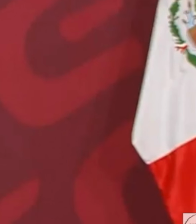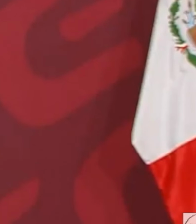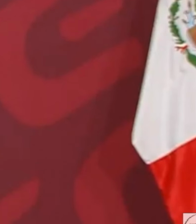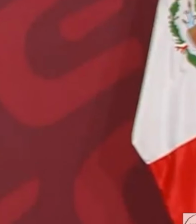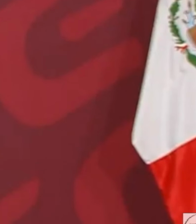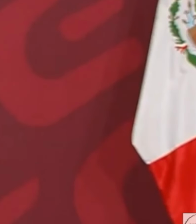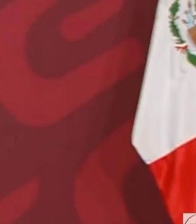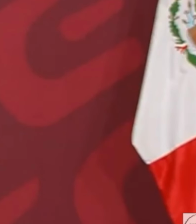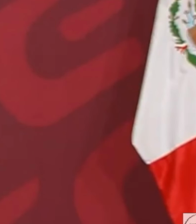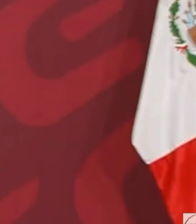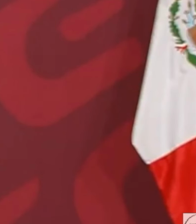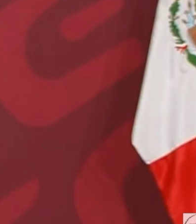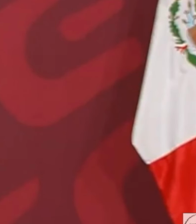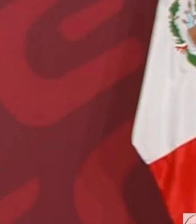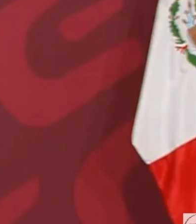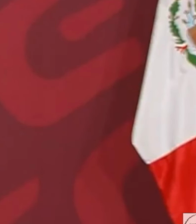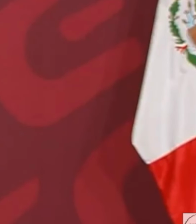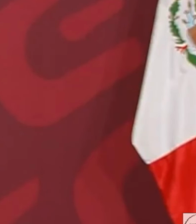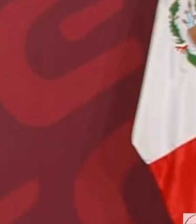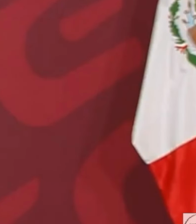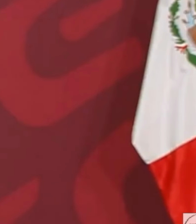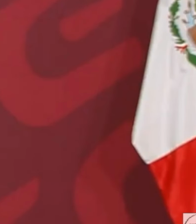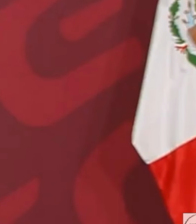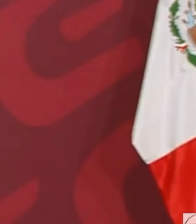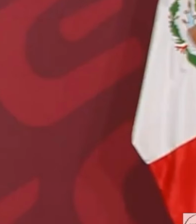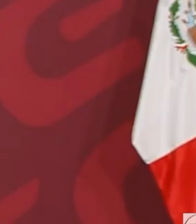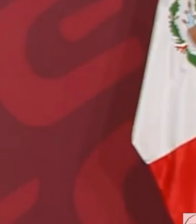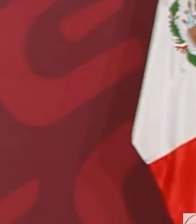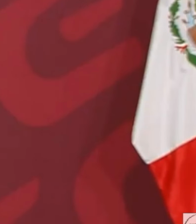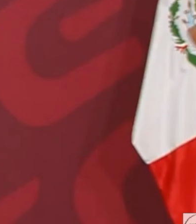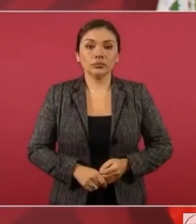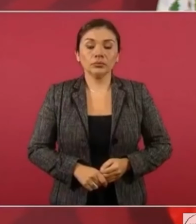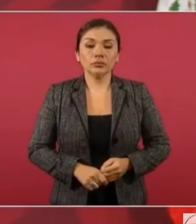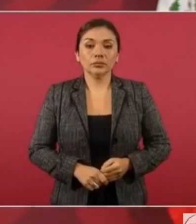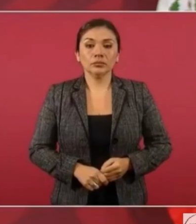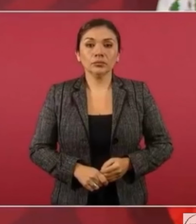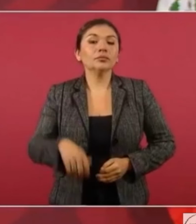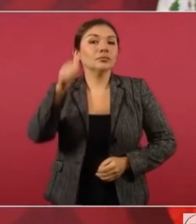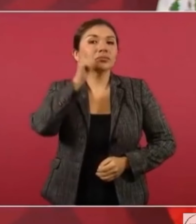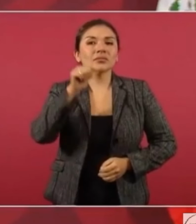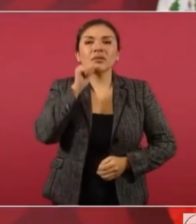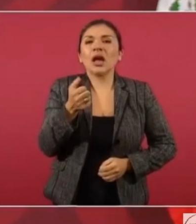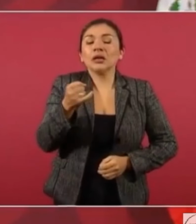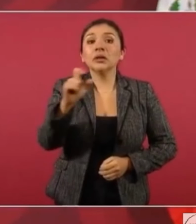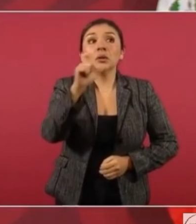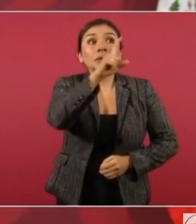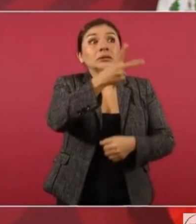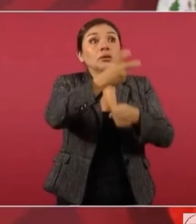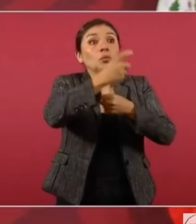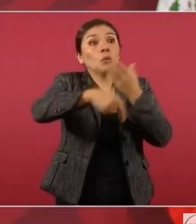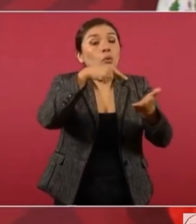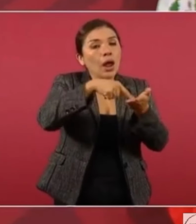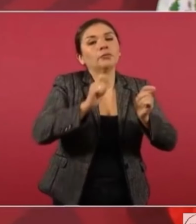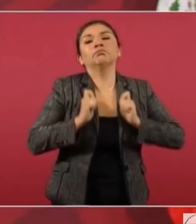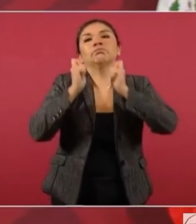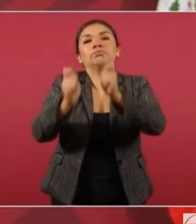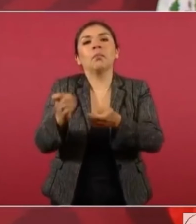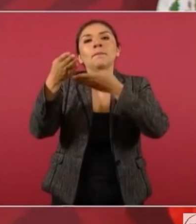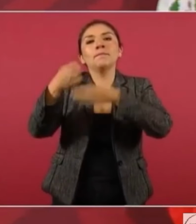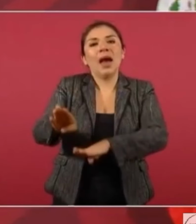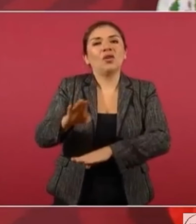le dan el Banco Internacional y así al que quede en segundo lugar en el Banco Internacional le